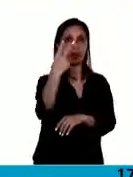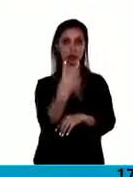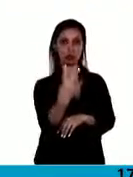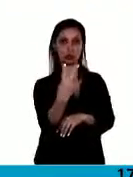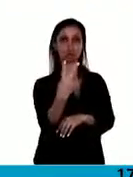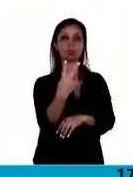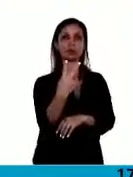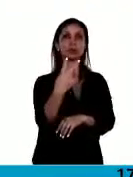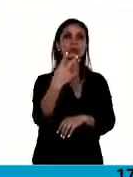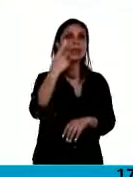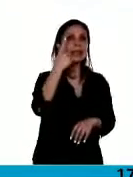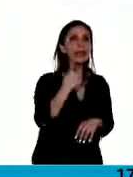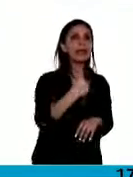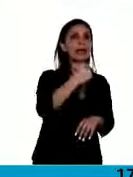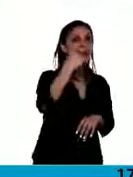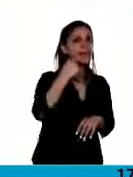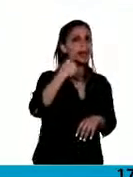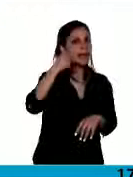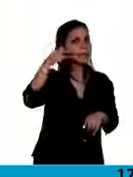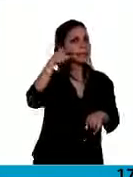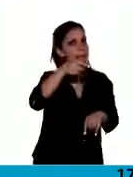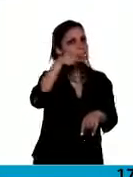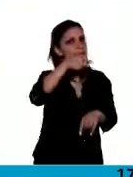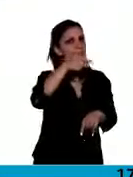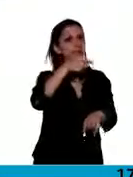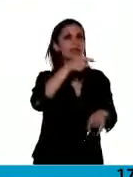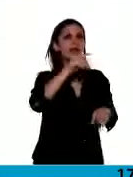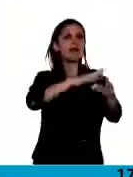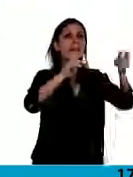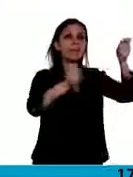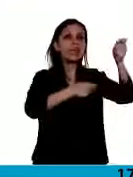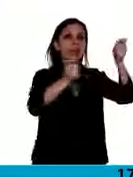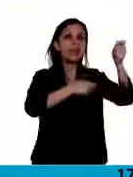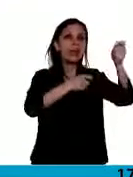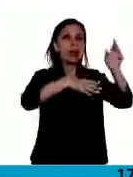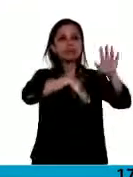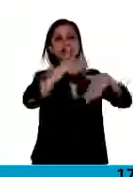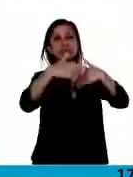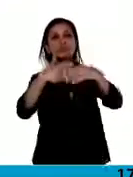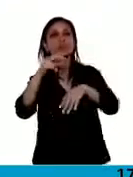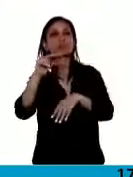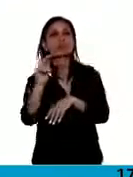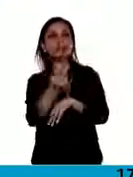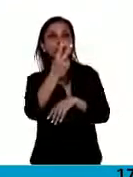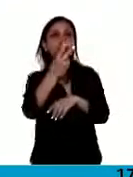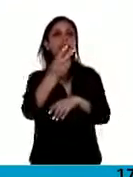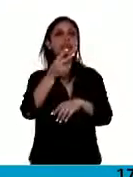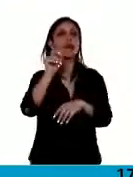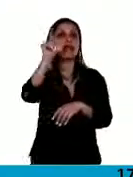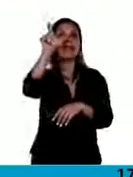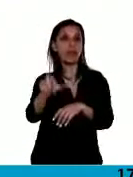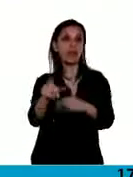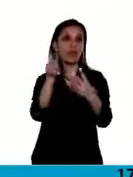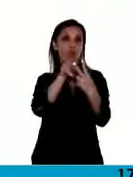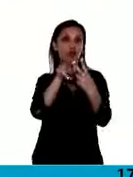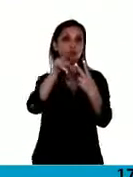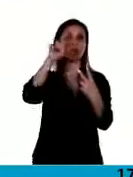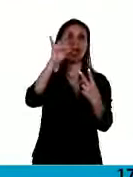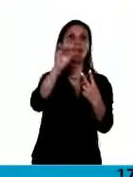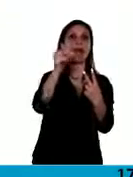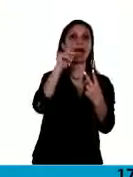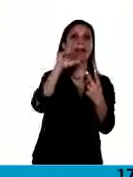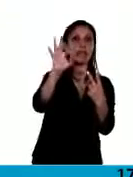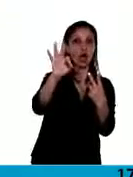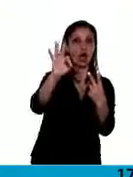Después de días de demonizar al movimiento piquetero, terminó con la cobarde muerte, el cobarde asesinato de Darío y de Maxi. Las condiciones